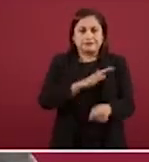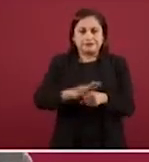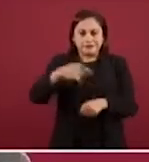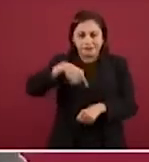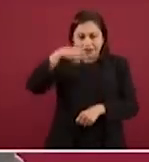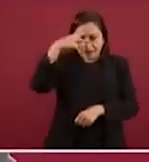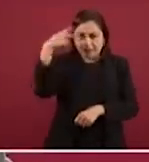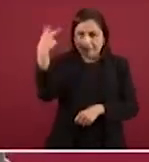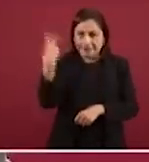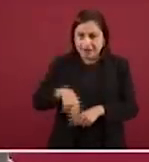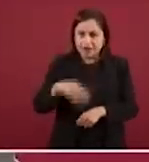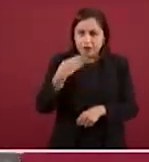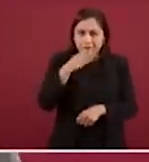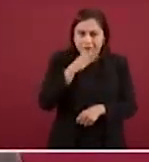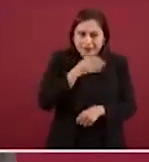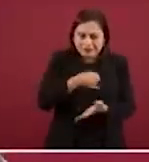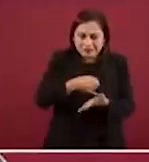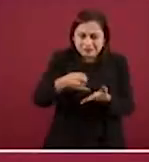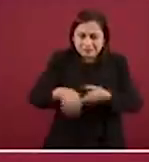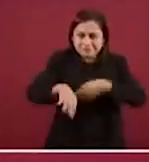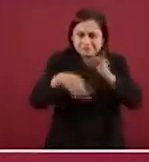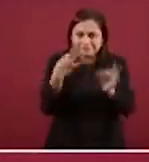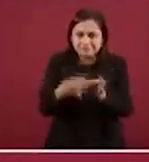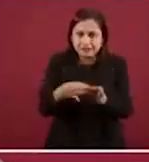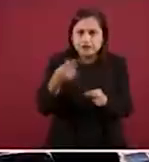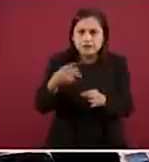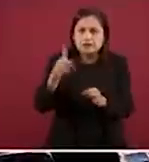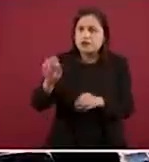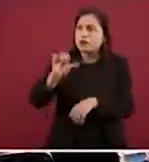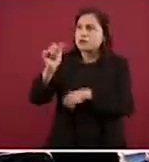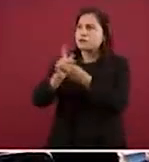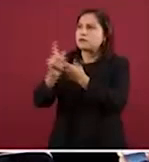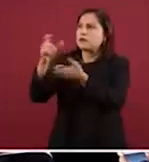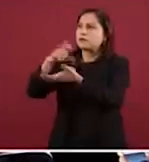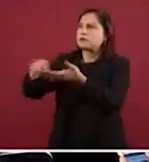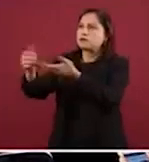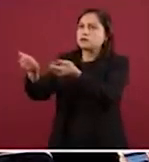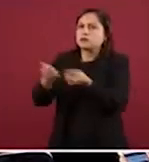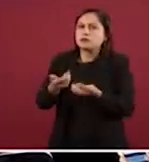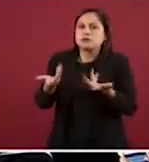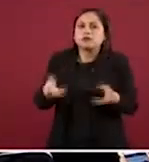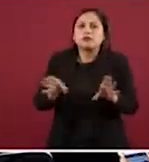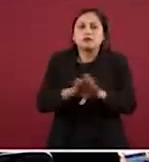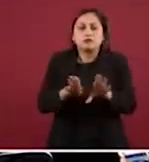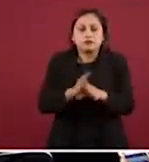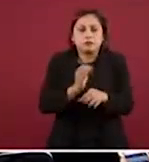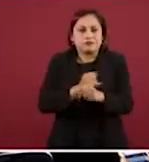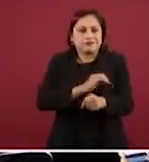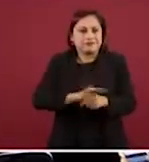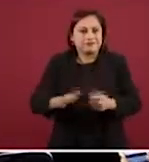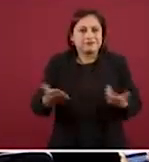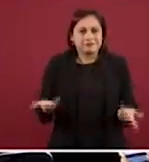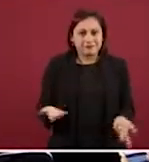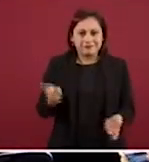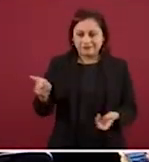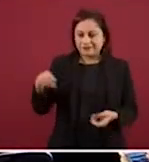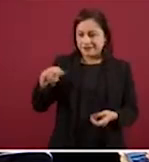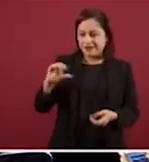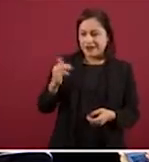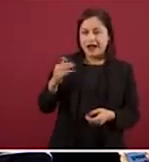¿Por qué llegamos a eso? Esto que decía Nacho, del arroz,